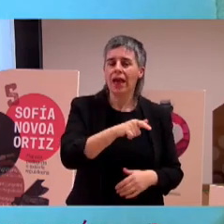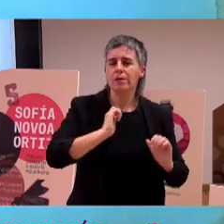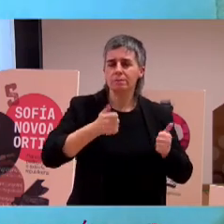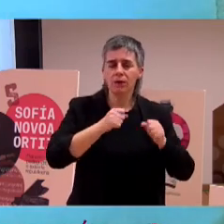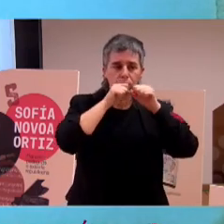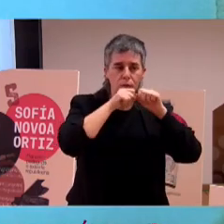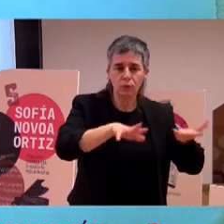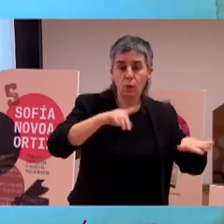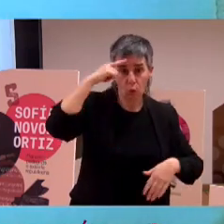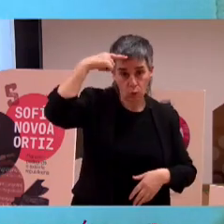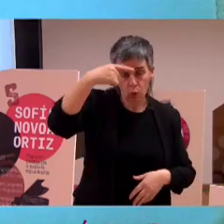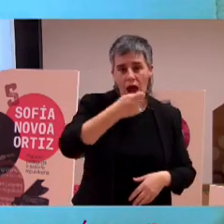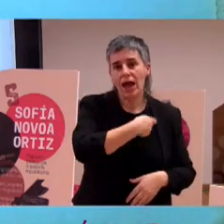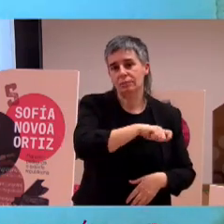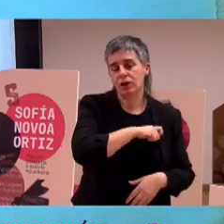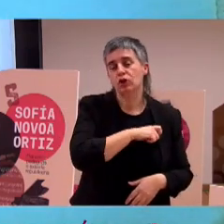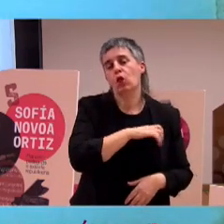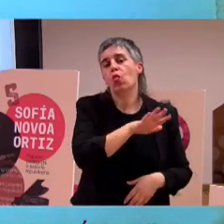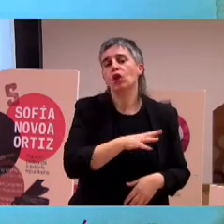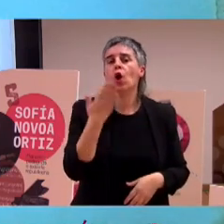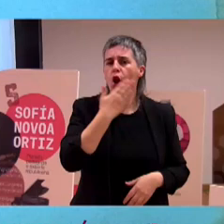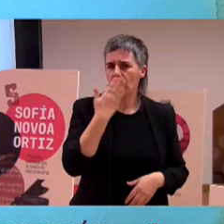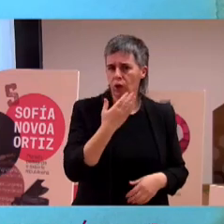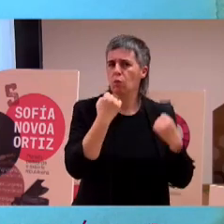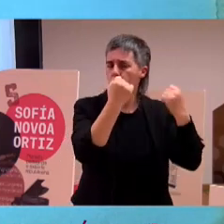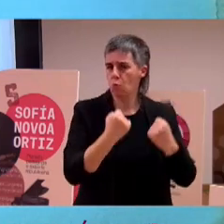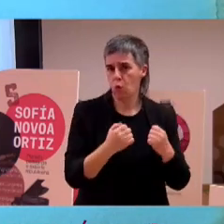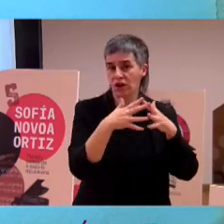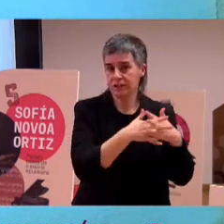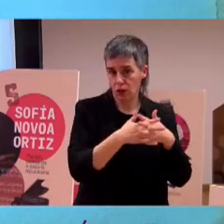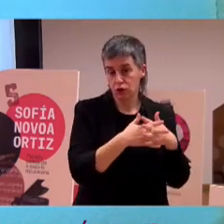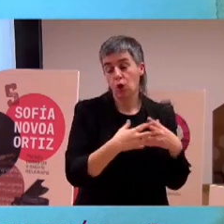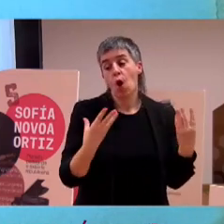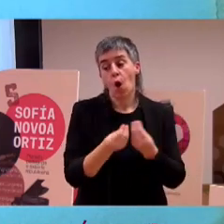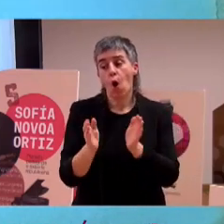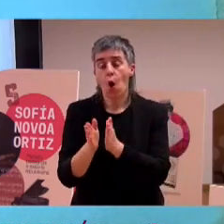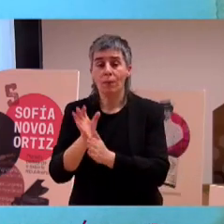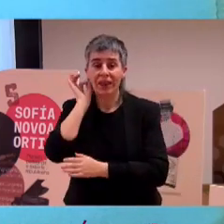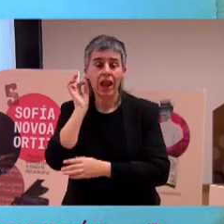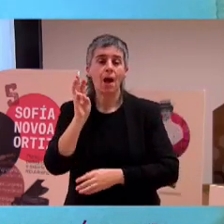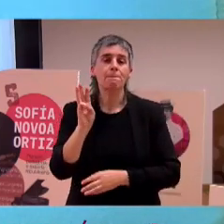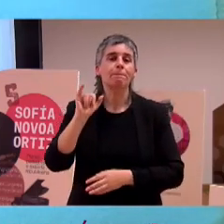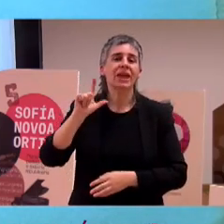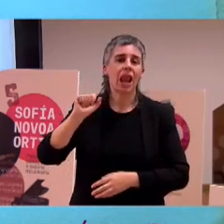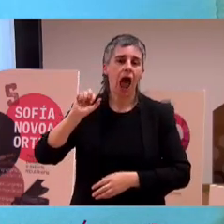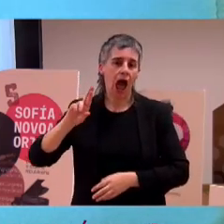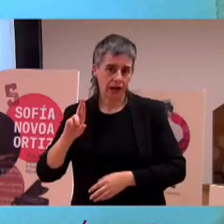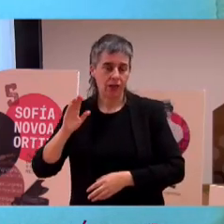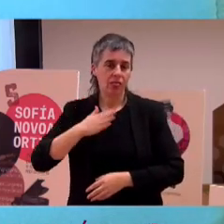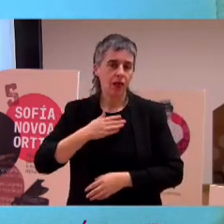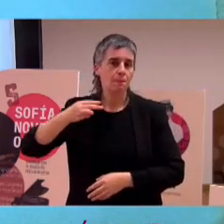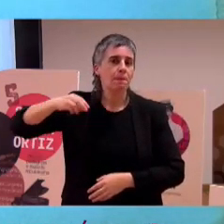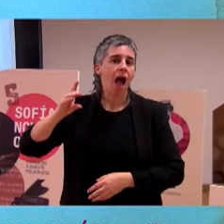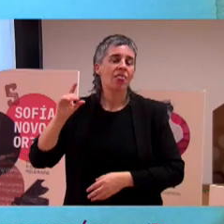dos coles máis elitista de Estados Unidos, e o fará xunto a Pilar de Madariaga, que xunto con Camila